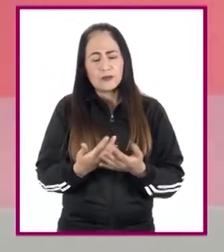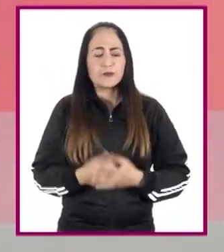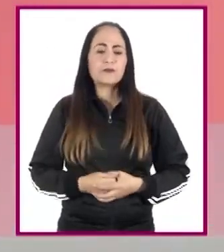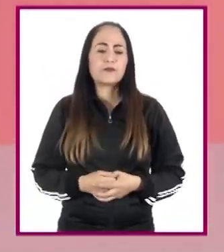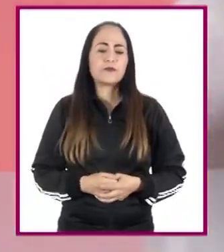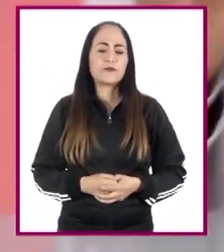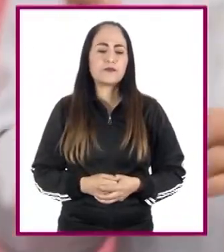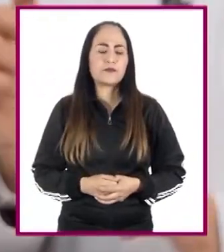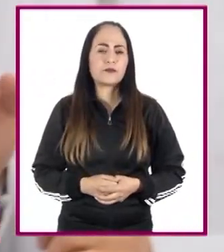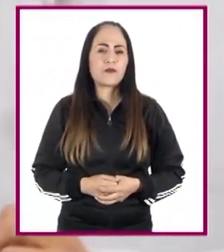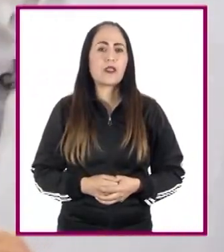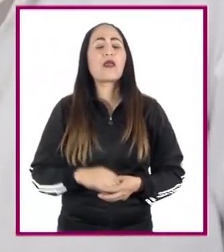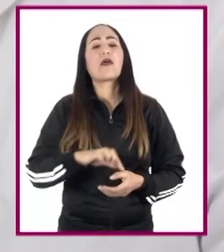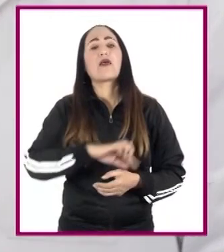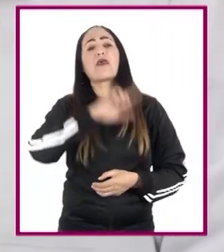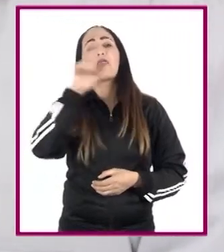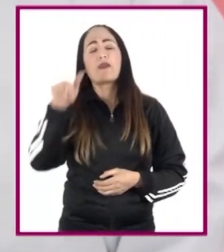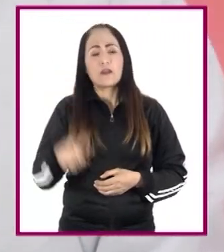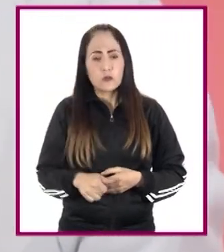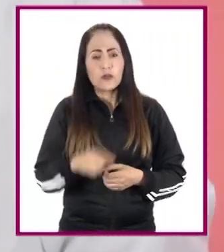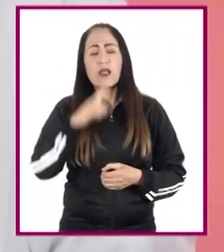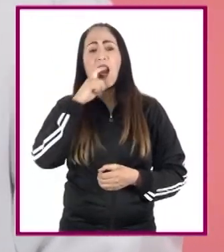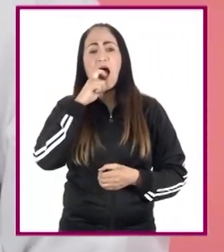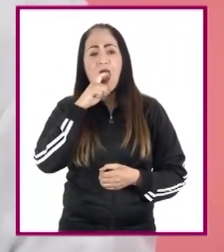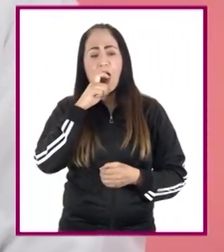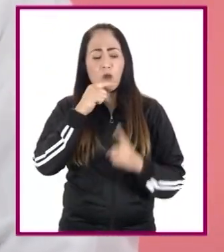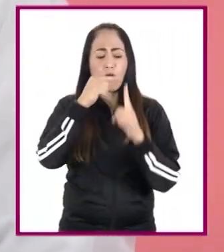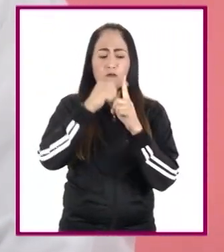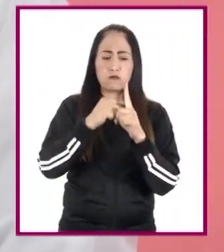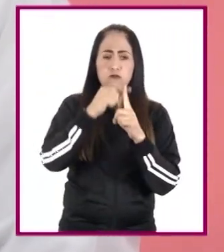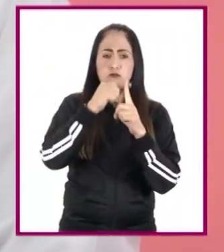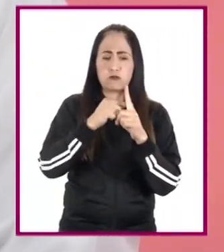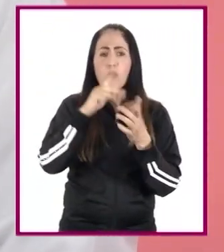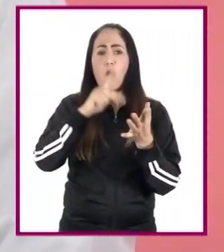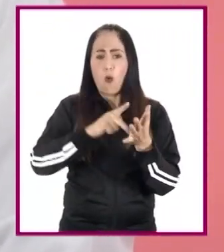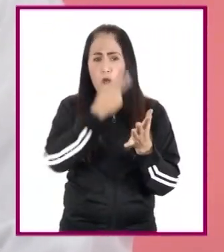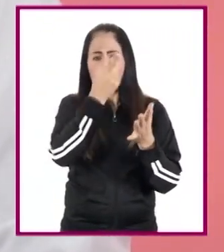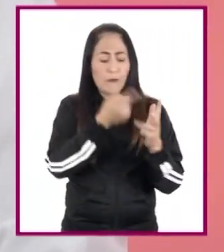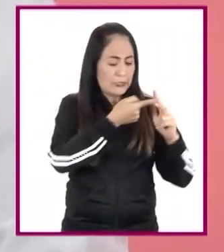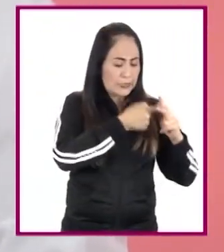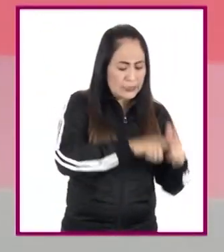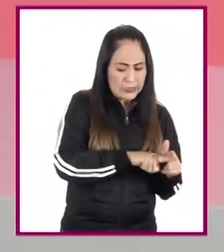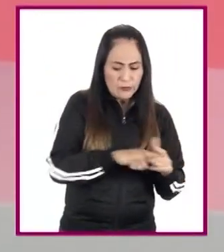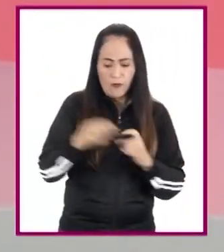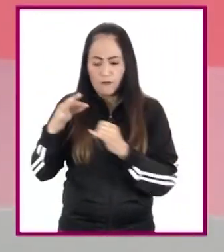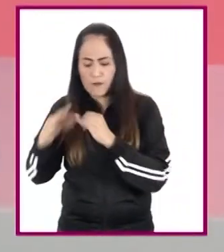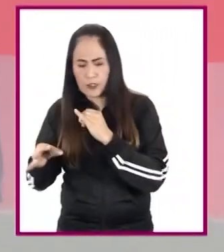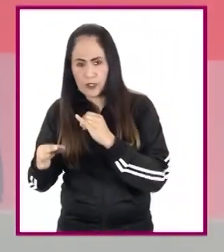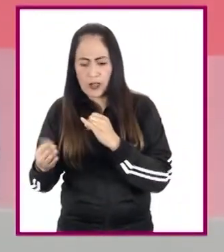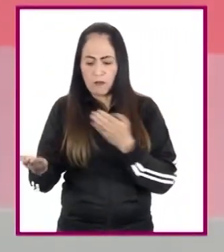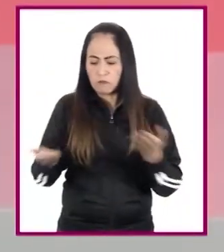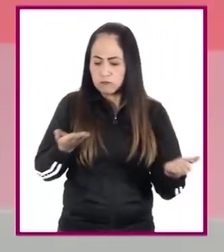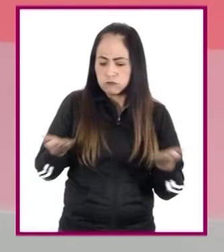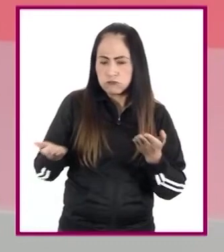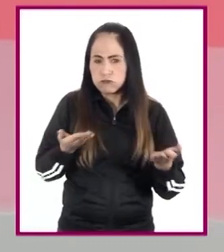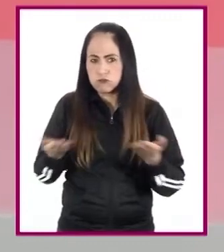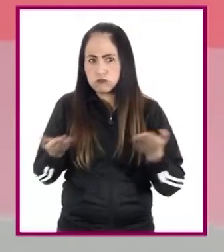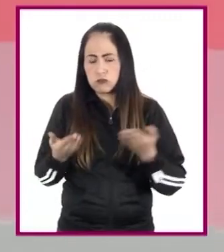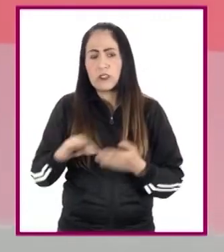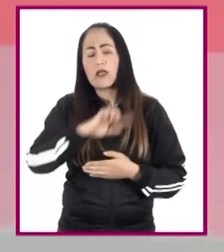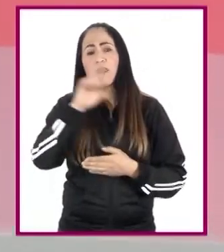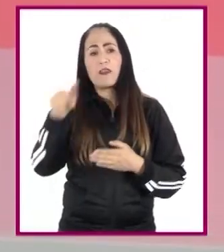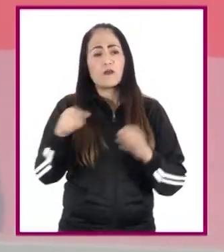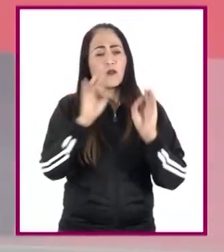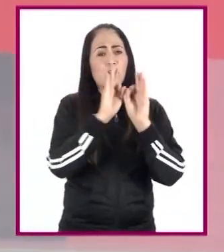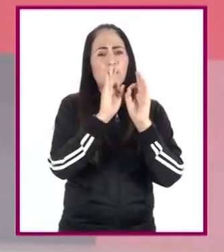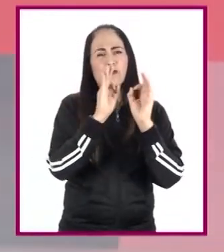Medimos nuevamente la temperatura del agua para obtener la diferencia con la inicial y utilizamos una fórmula para calcular las